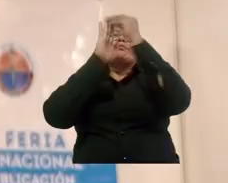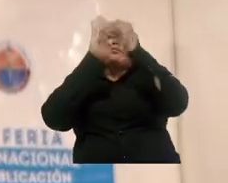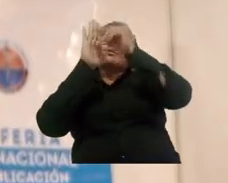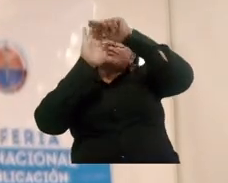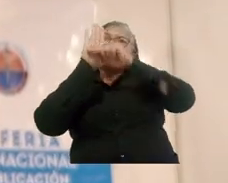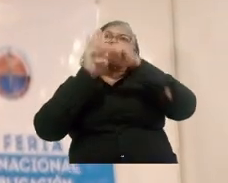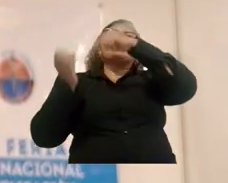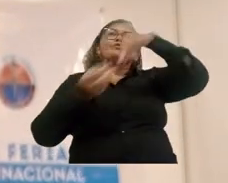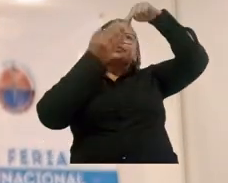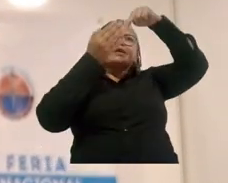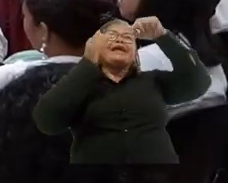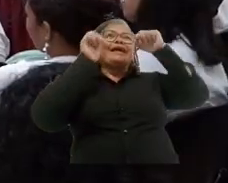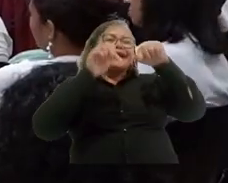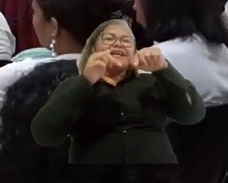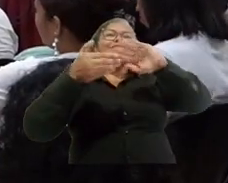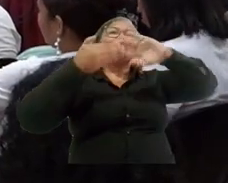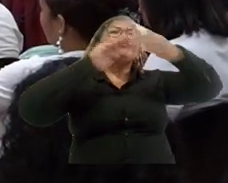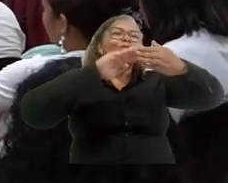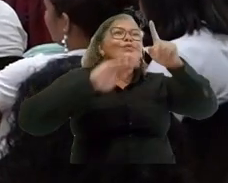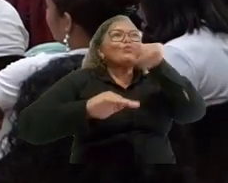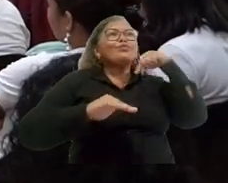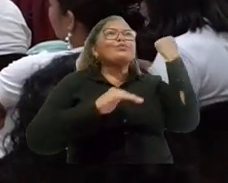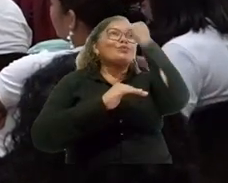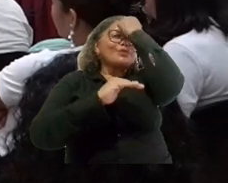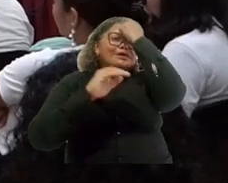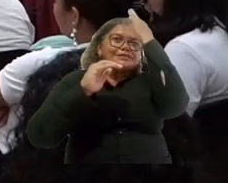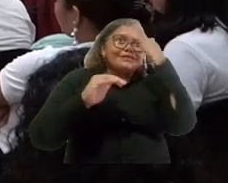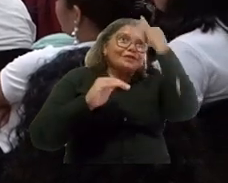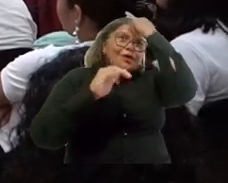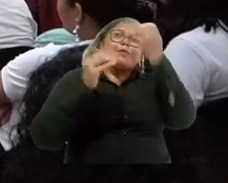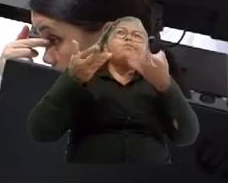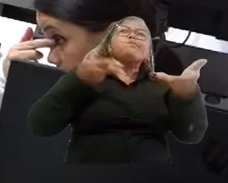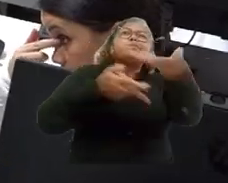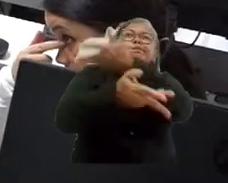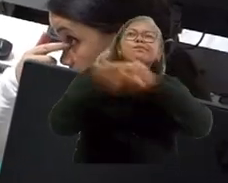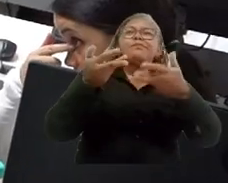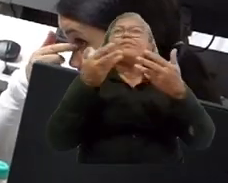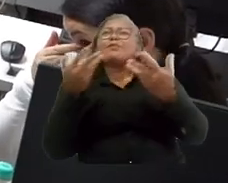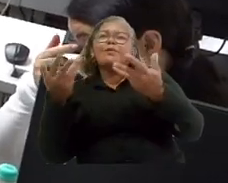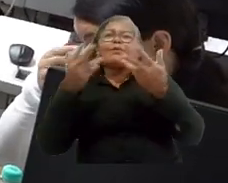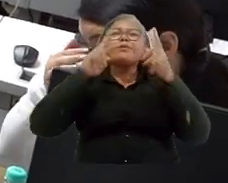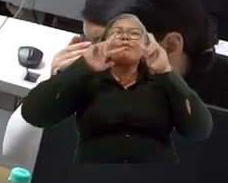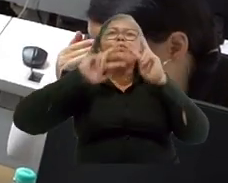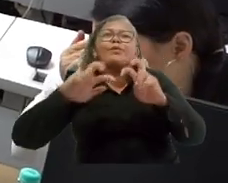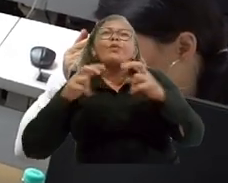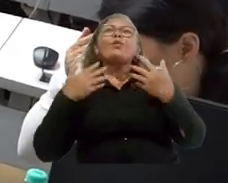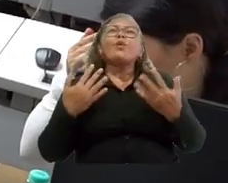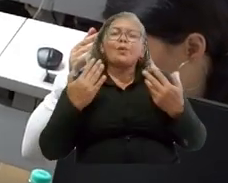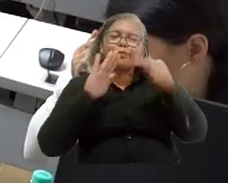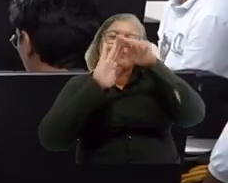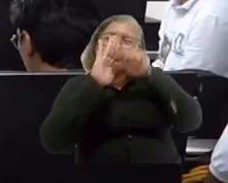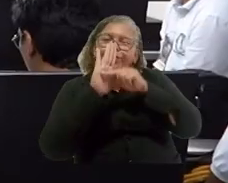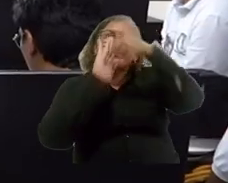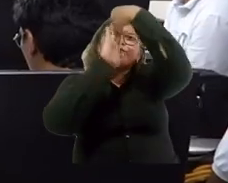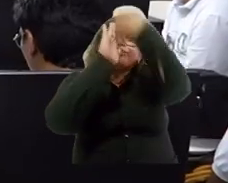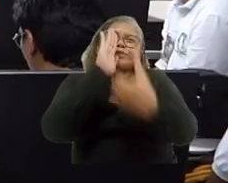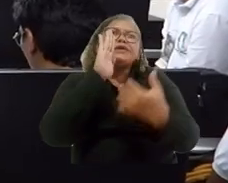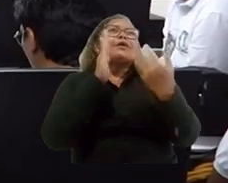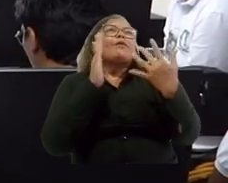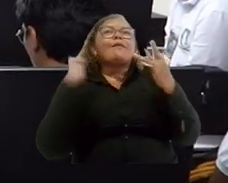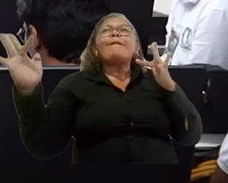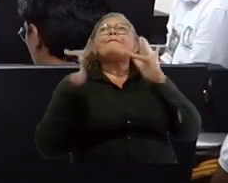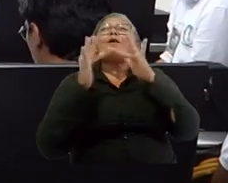se ha consolidado como un referente que fomenta la colaboración entre la comunidad académica y clave para reflexionar sobre cómo las